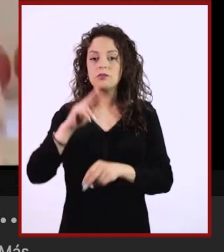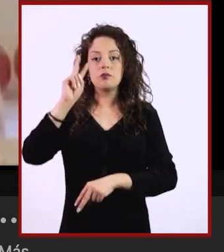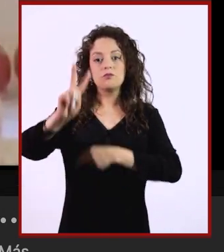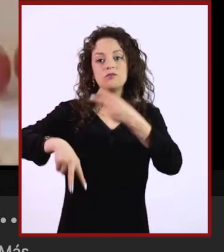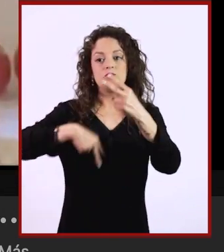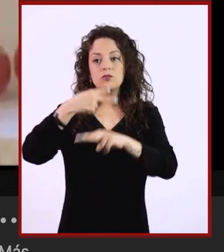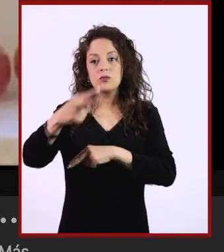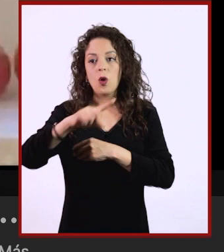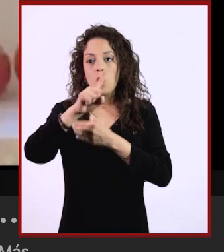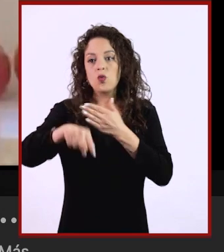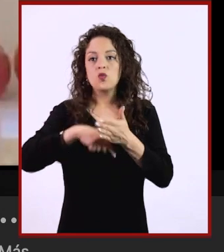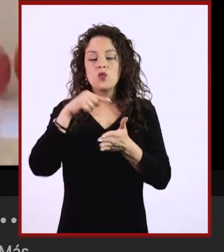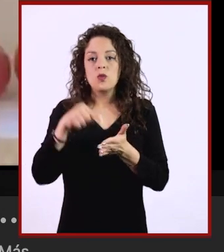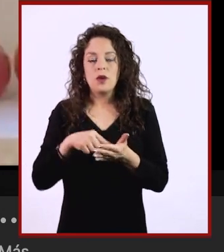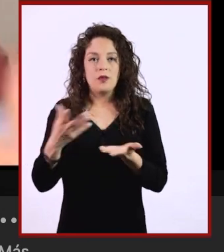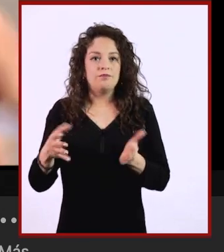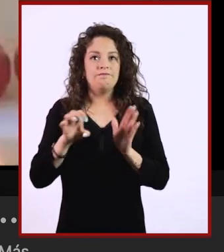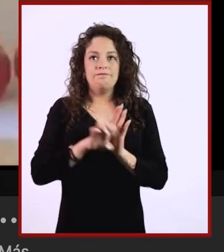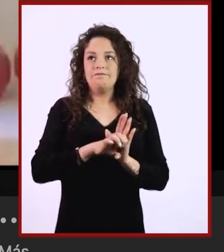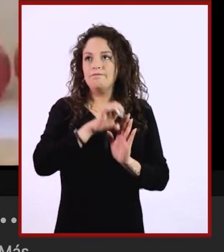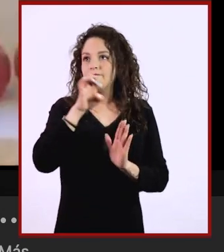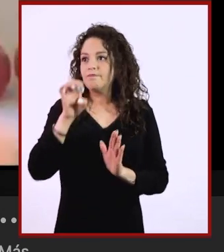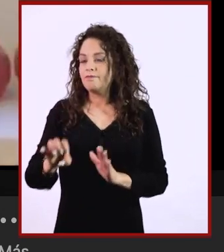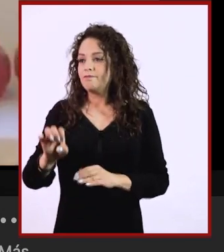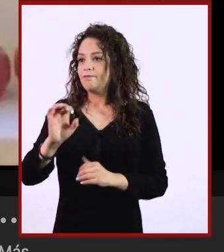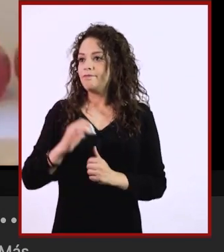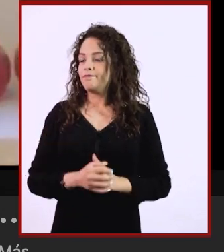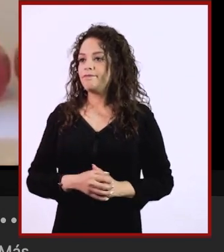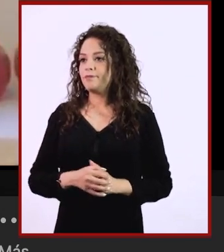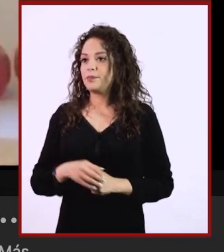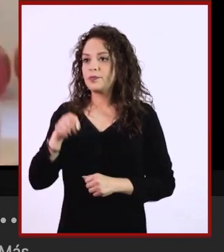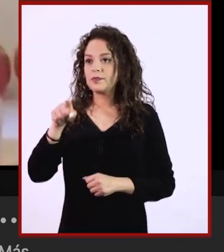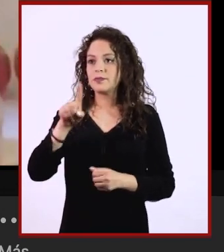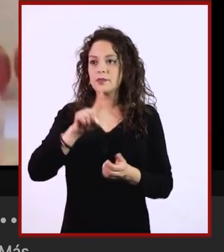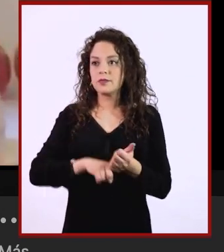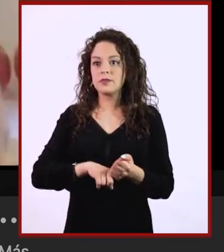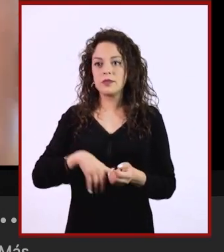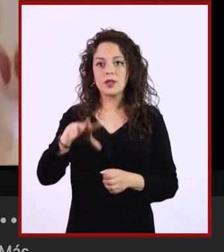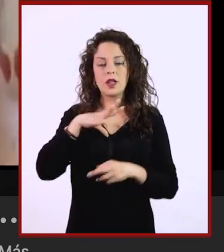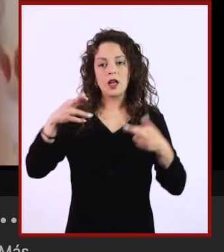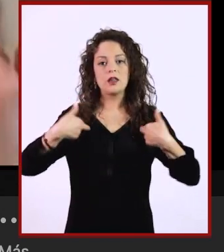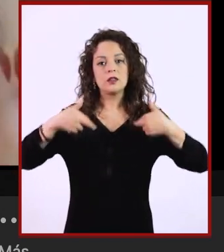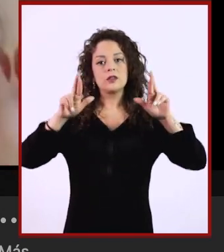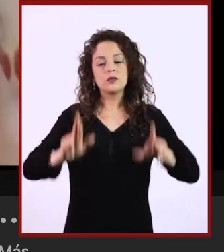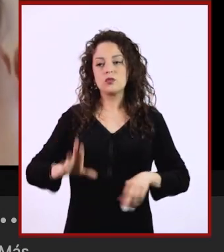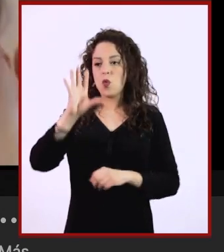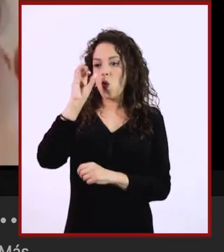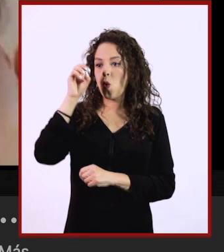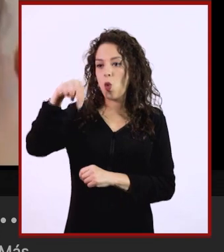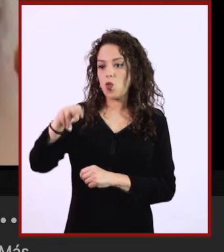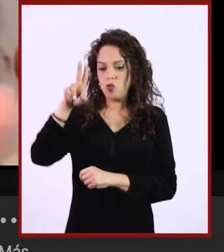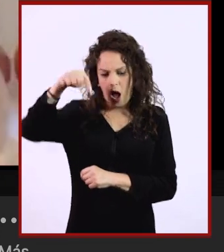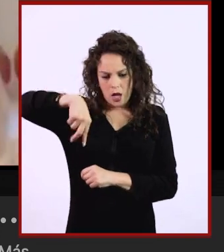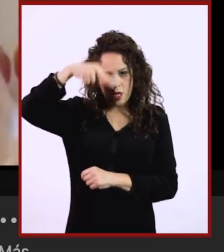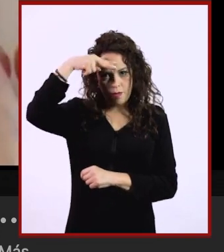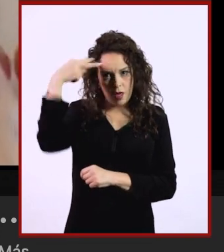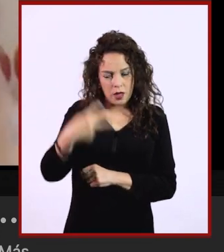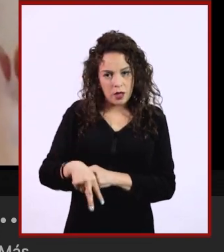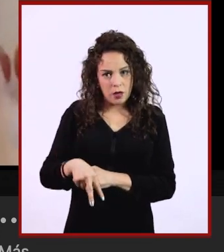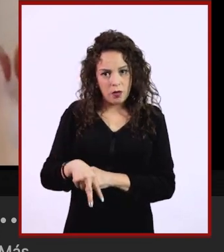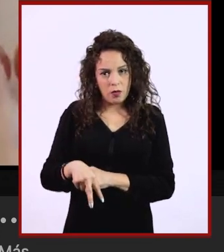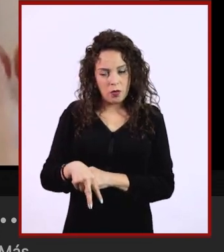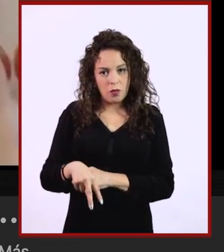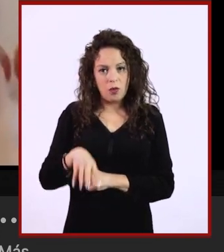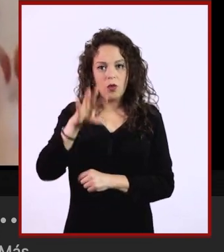agencias, por ejemplo, que representan a la ONU aquí en México.